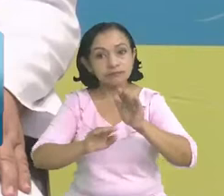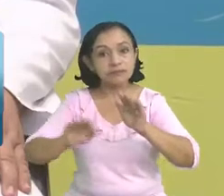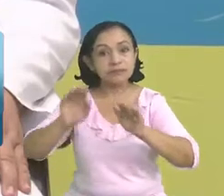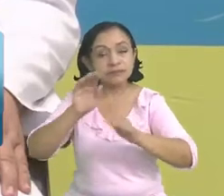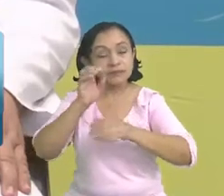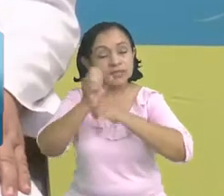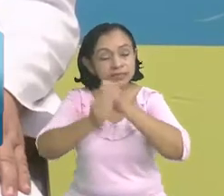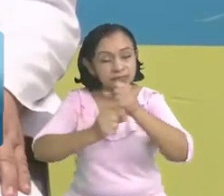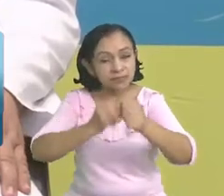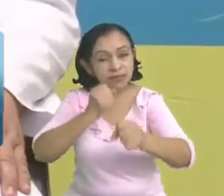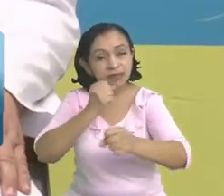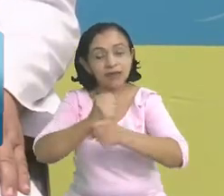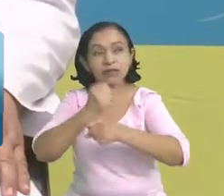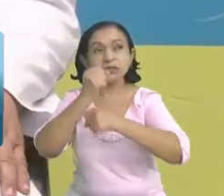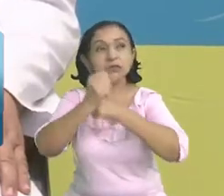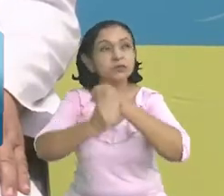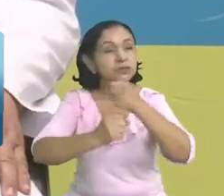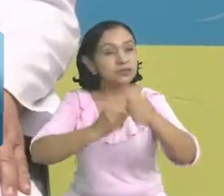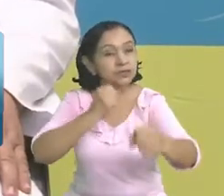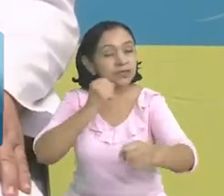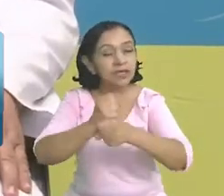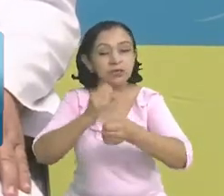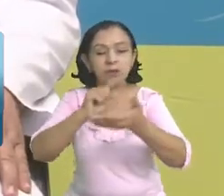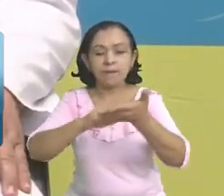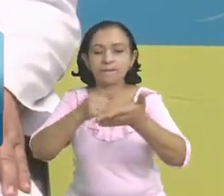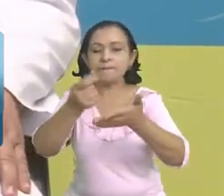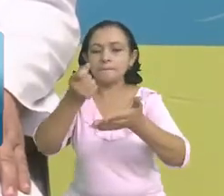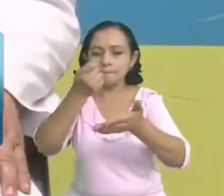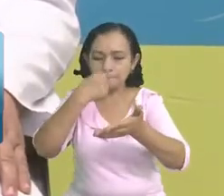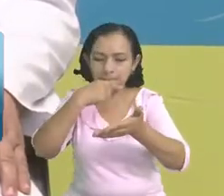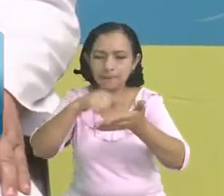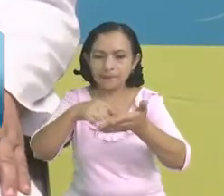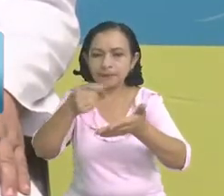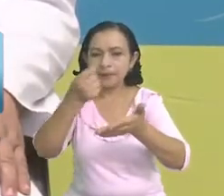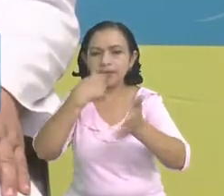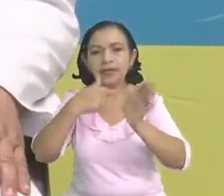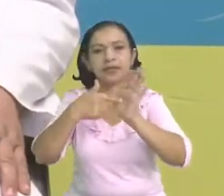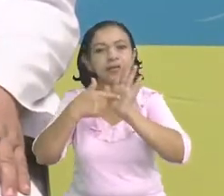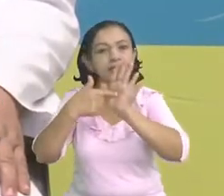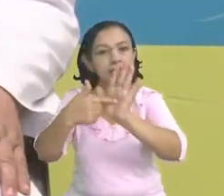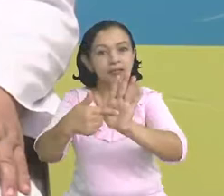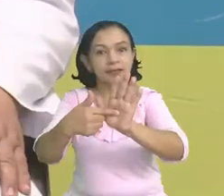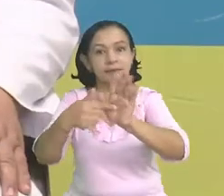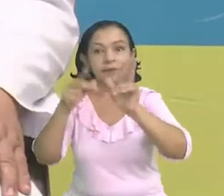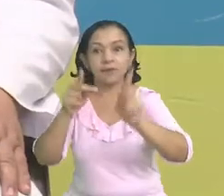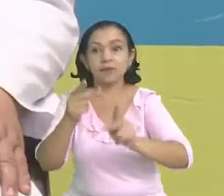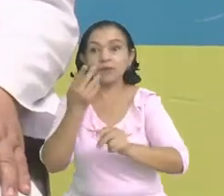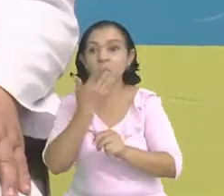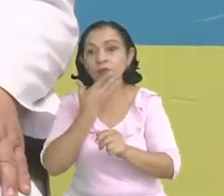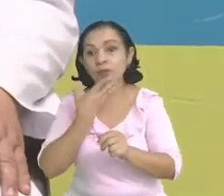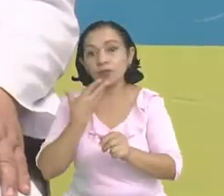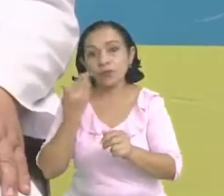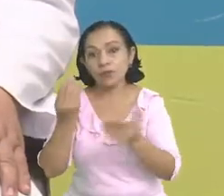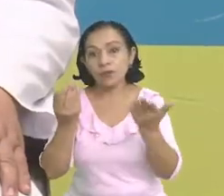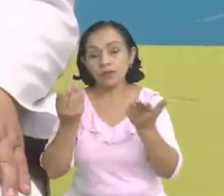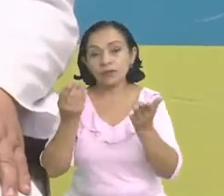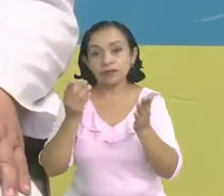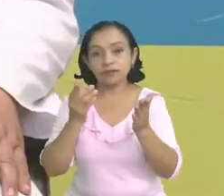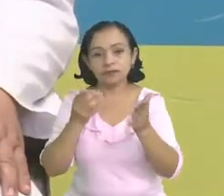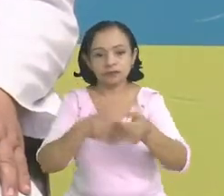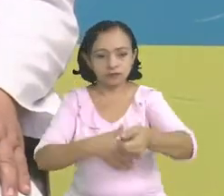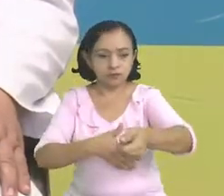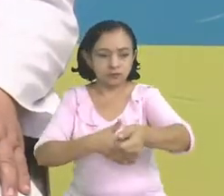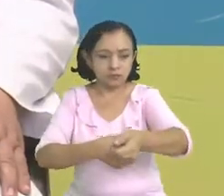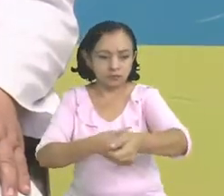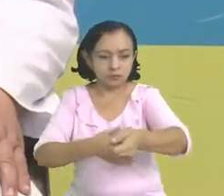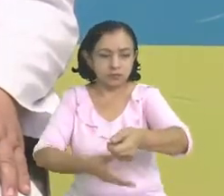tiempo en tratarlo. En otras palabras, te voy a dar un ejemplo. Puede ser que hay un joven que desarrolla hipertensión